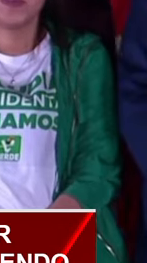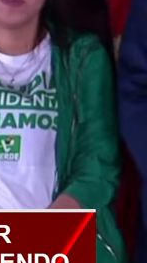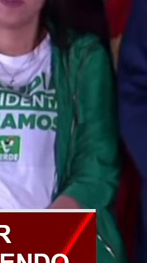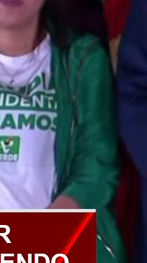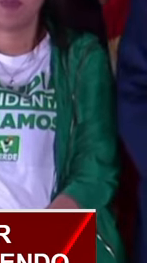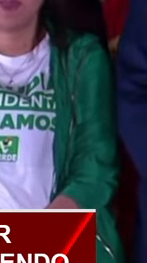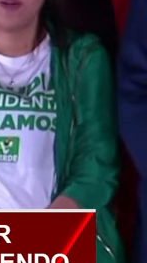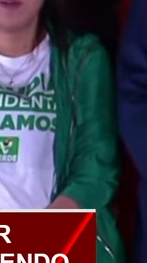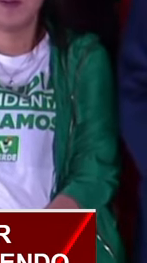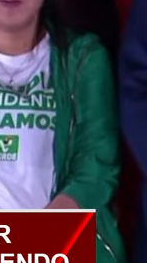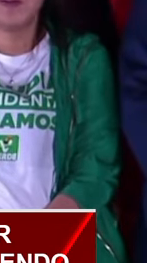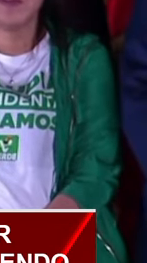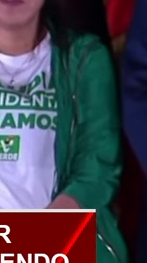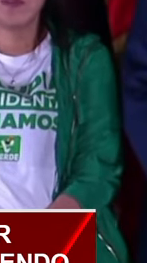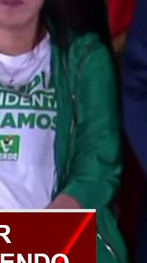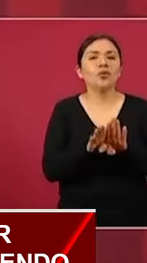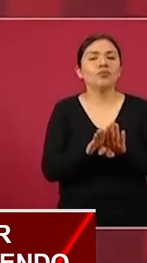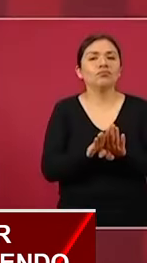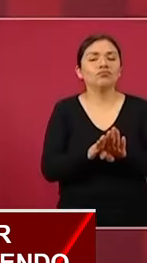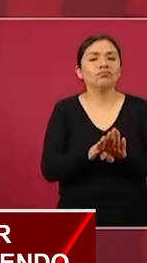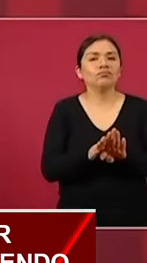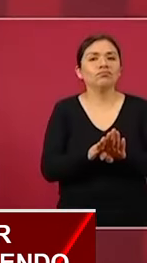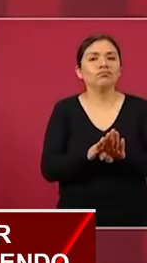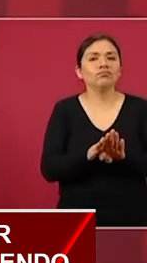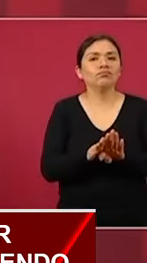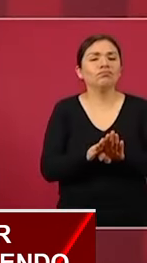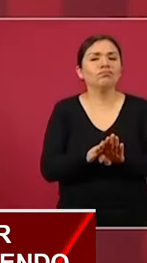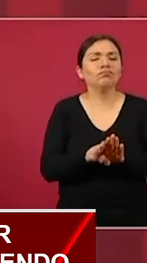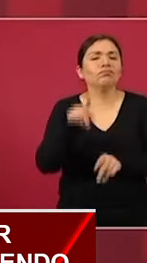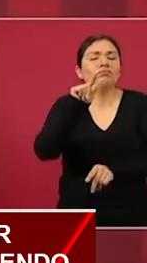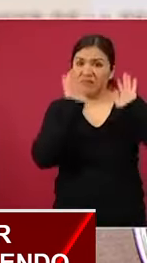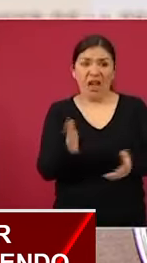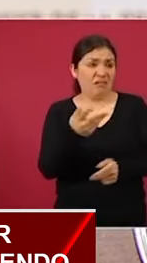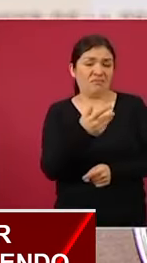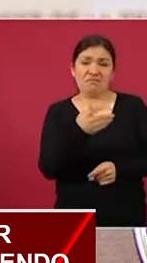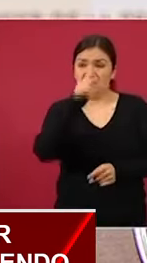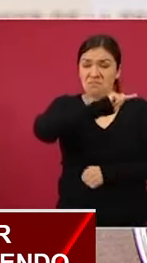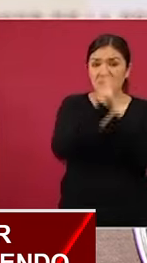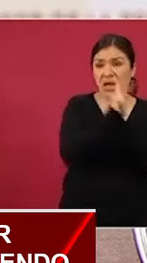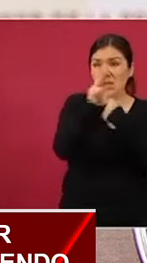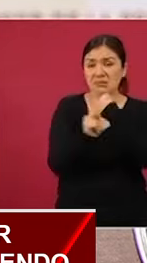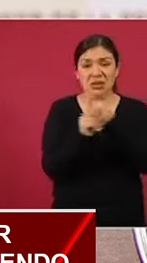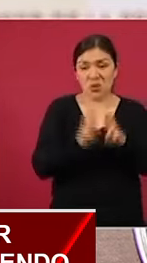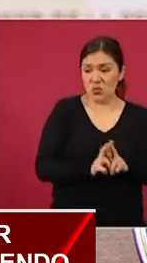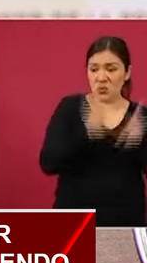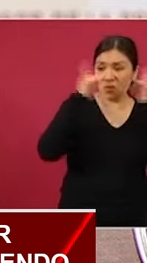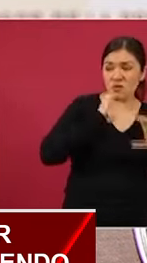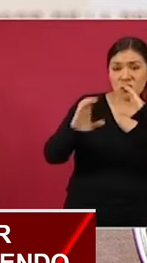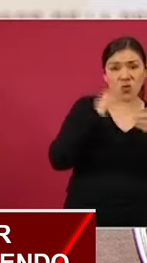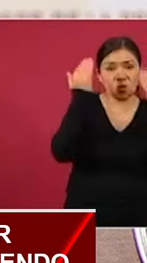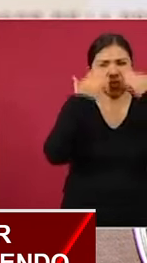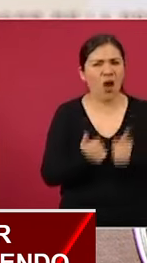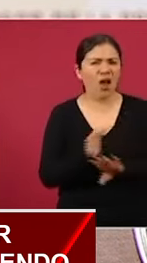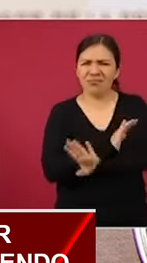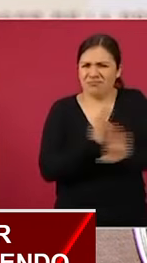es populismo barato eh No sé de Dictadura caribeña de directamente